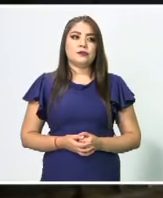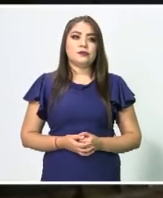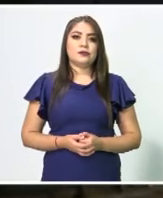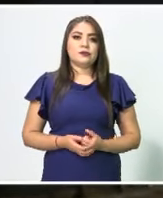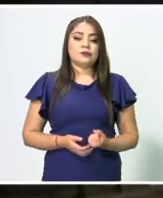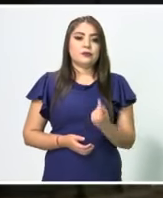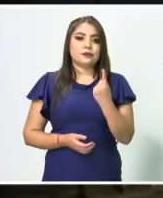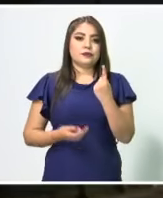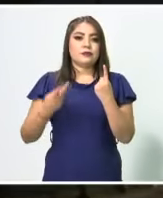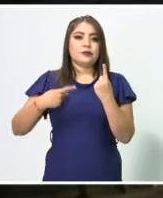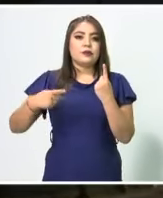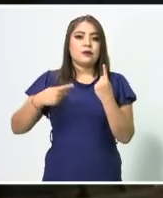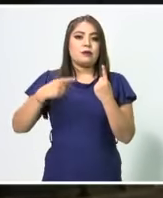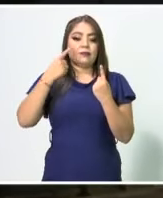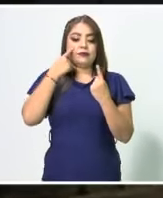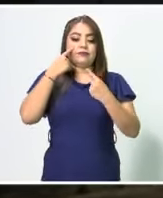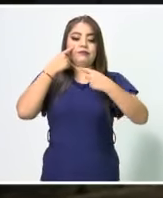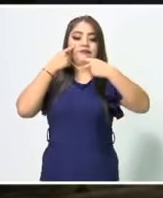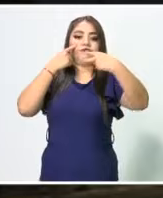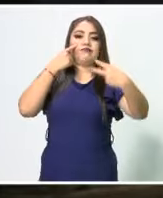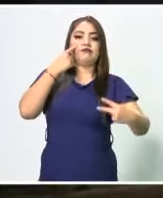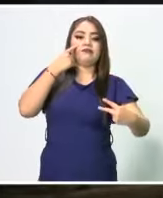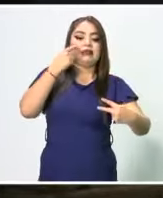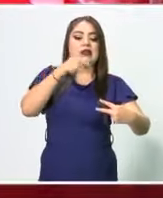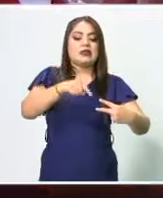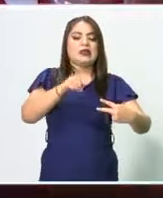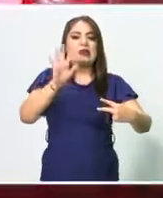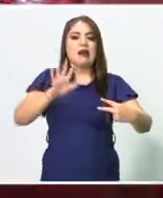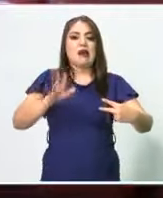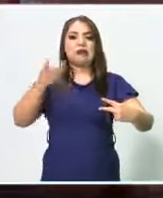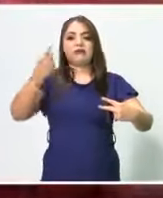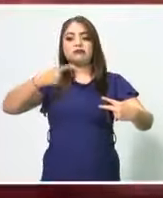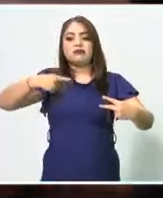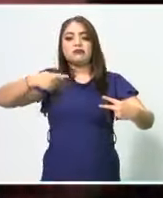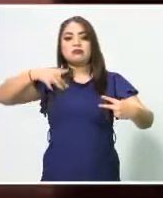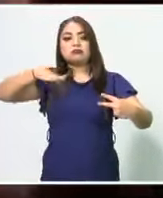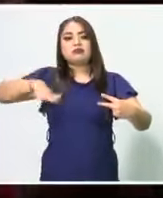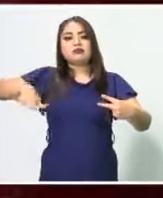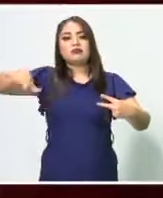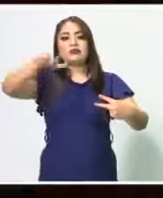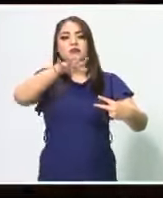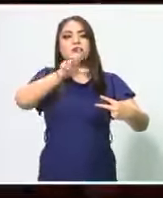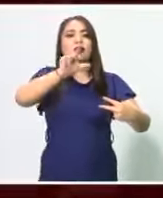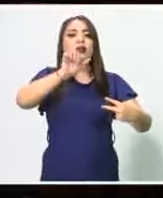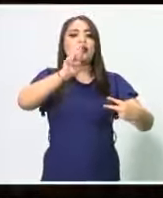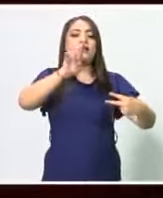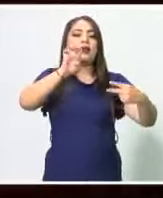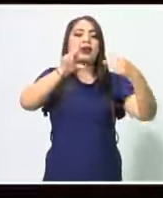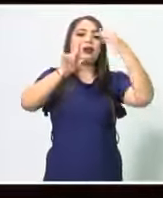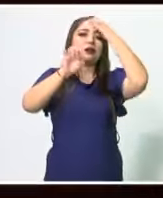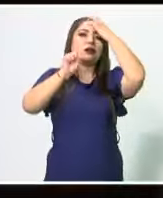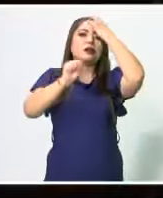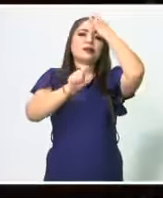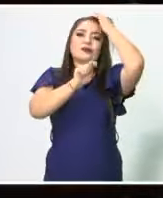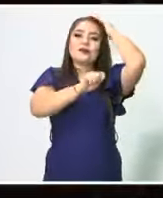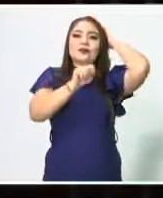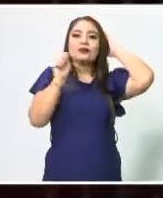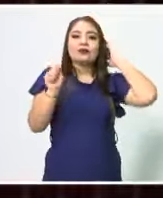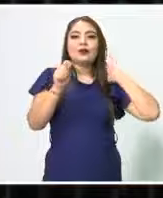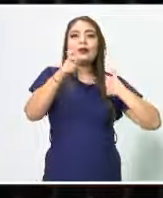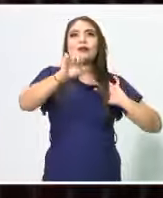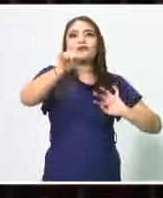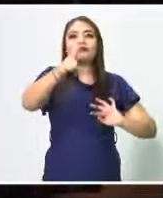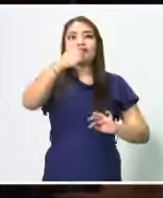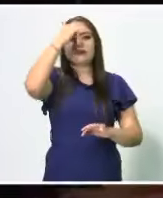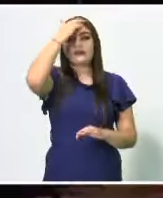Una persona que estaba tirada inconsciente en la calle alarmó a los vecinos de la colonia Los Laureles de Torreón. Eran las 11 de la noche del viernes,